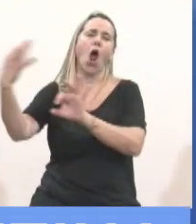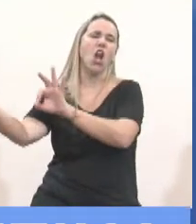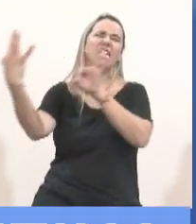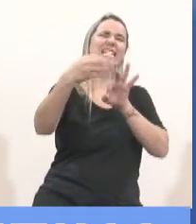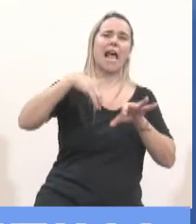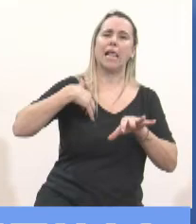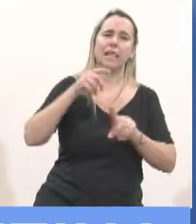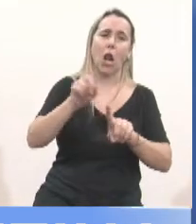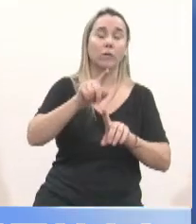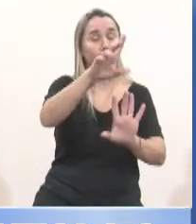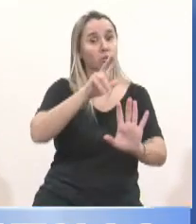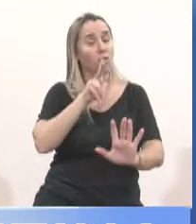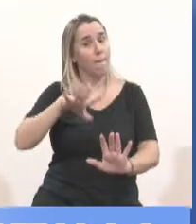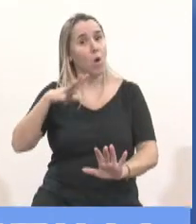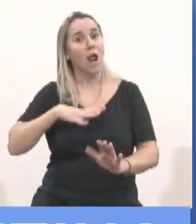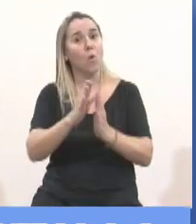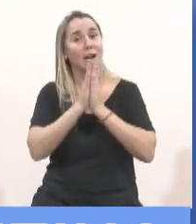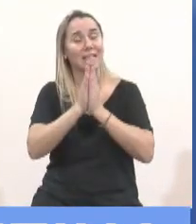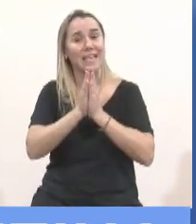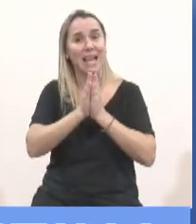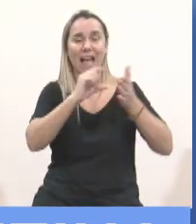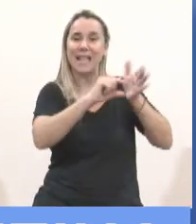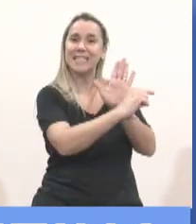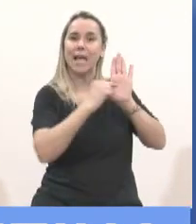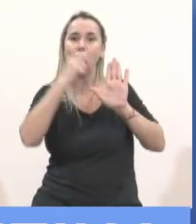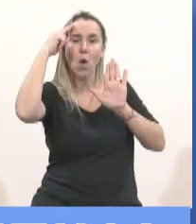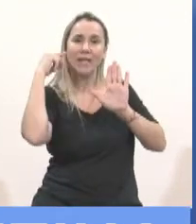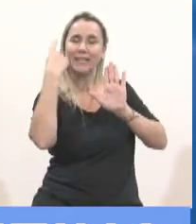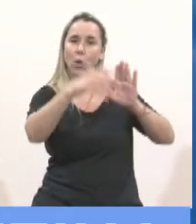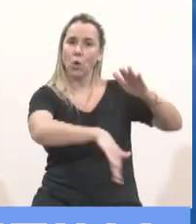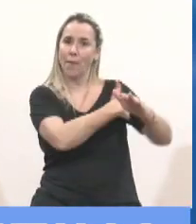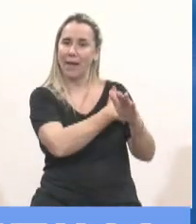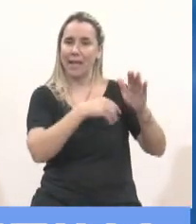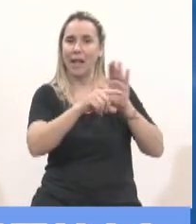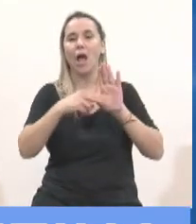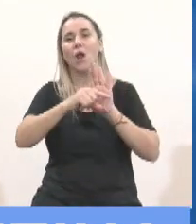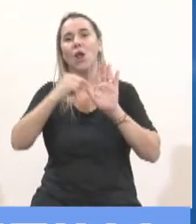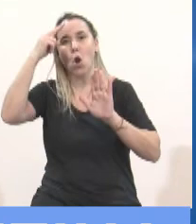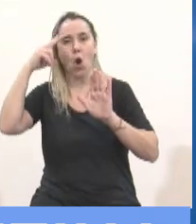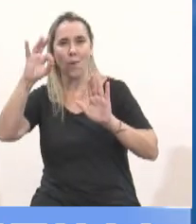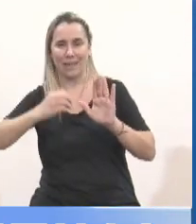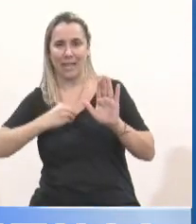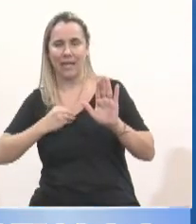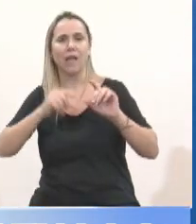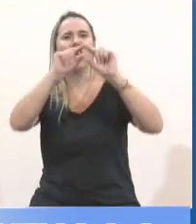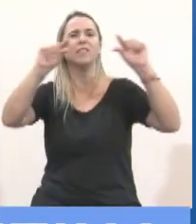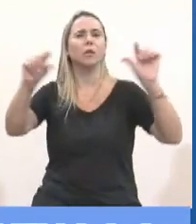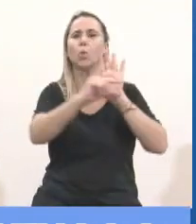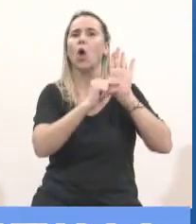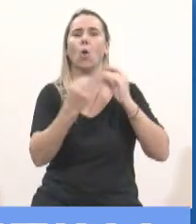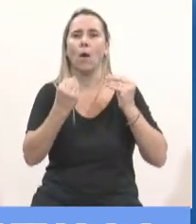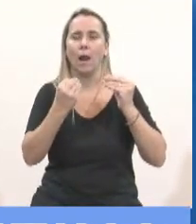las dudas le digo, vayamos rezando el Salmo 91, que para la Biblia evangélica y 90 para la Biblia. ¿Saben cómo es el título del